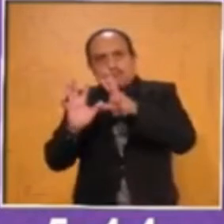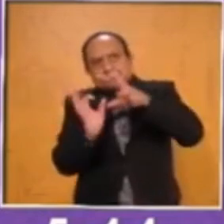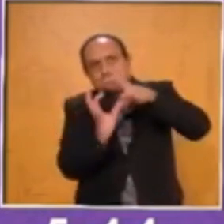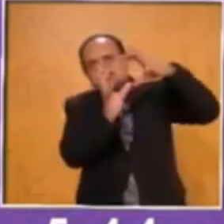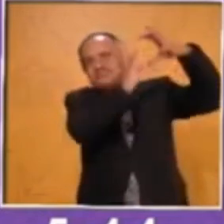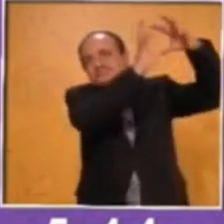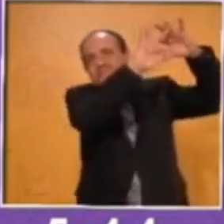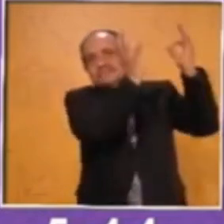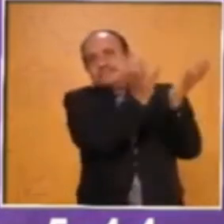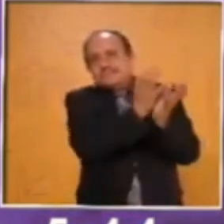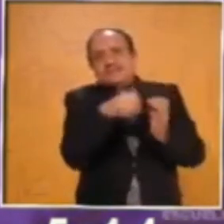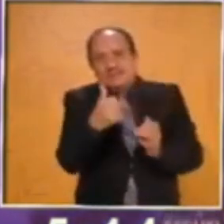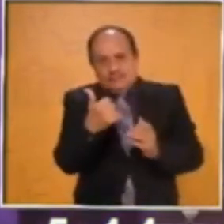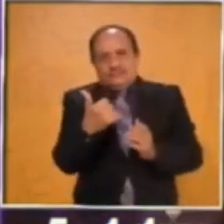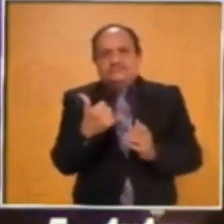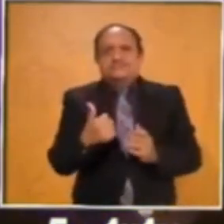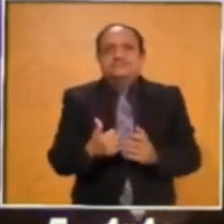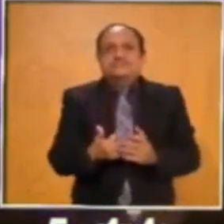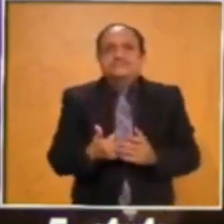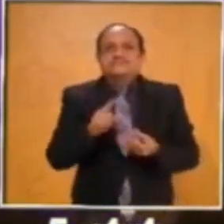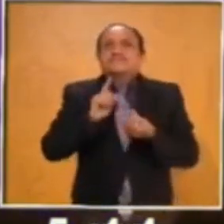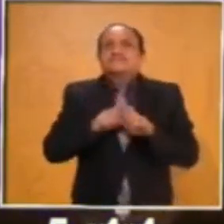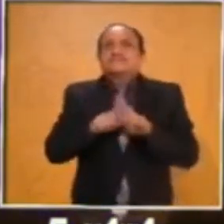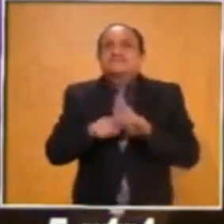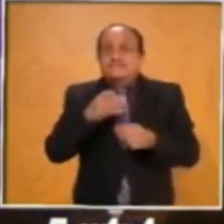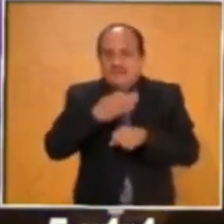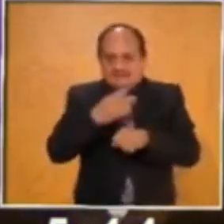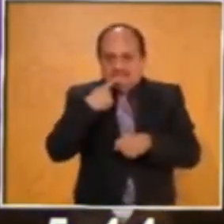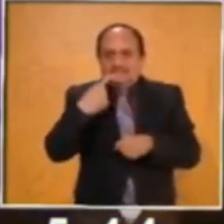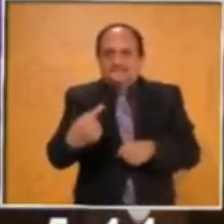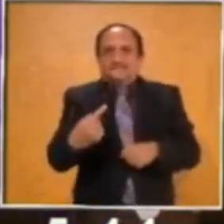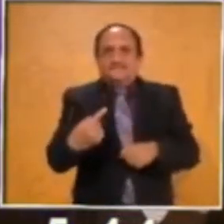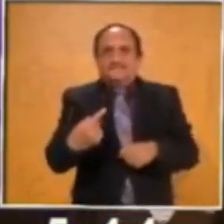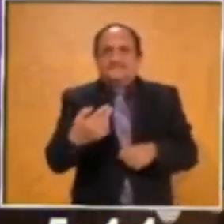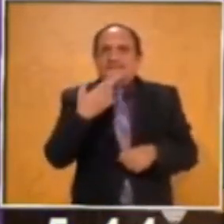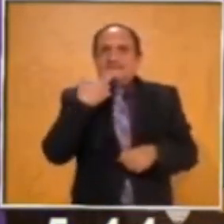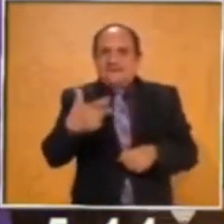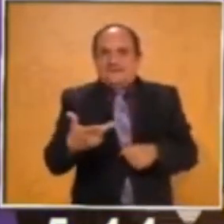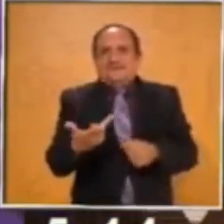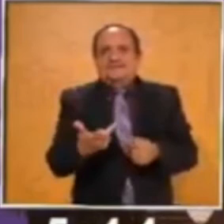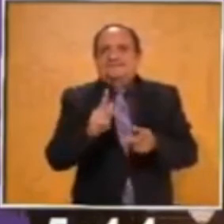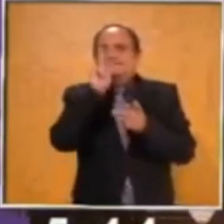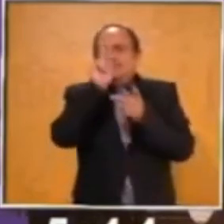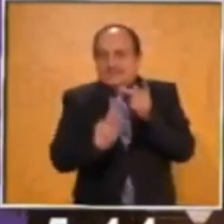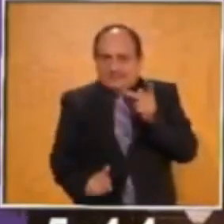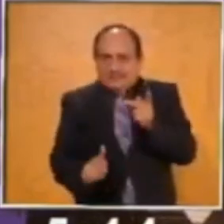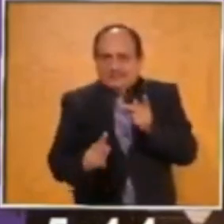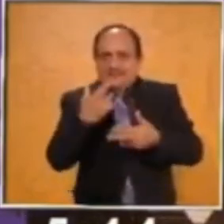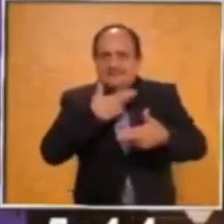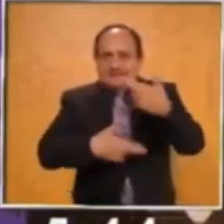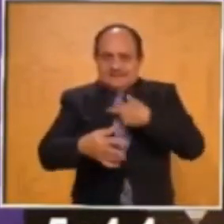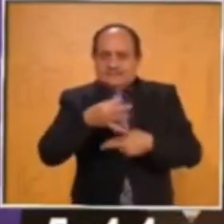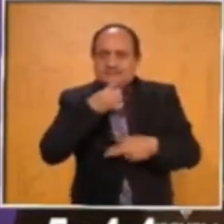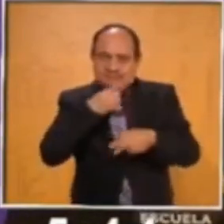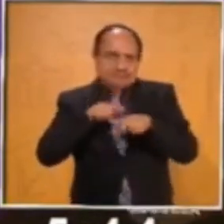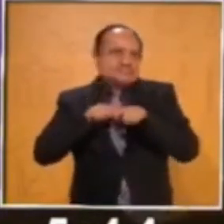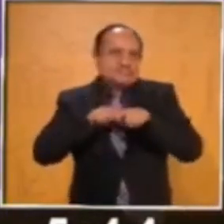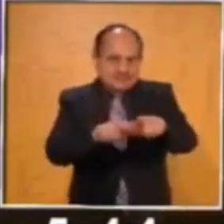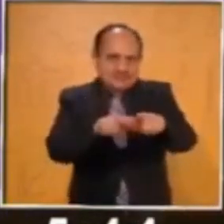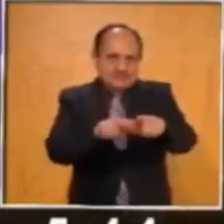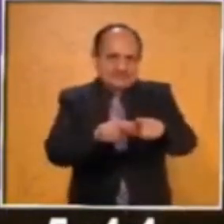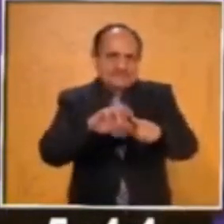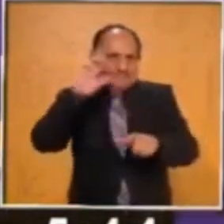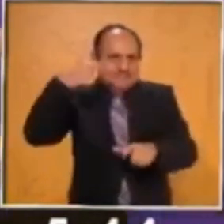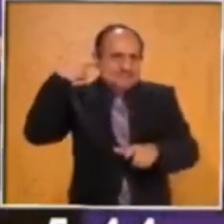ubicamos aquí? Nos ubicamos, ahorita les digo, mejor vamos primero a un corte y ahorita le seguimos con los Reyes de la Arena.